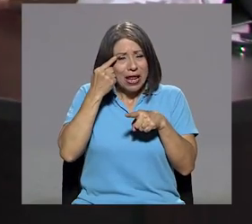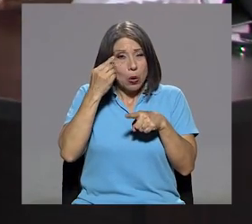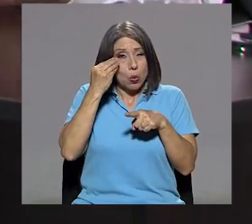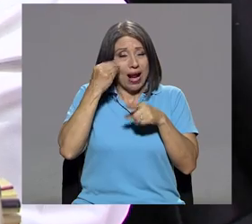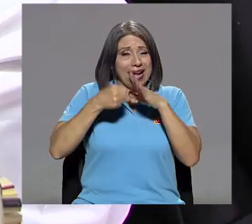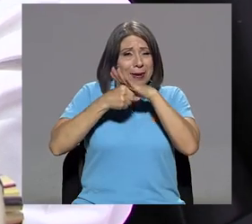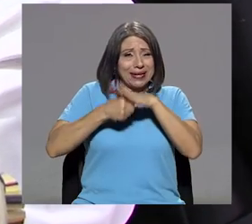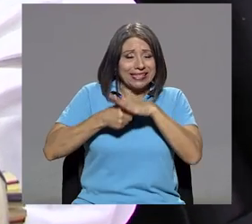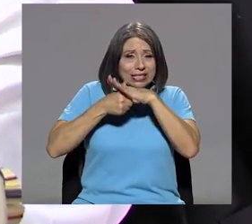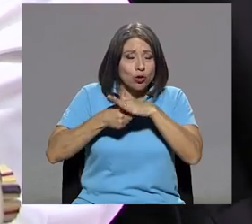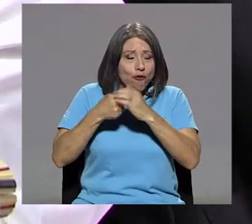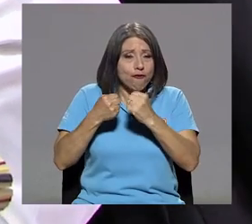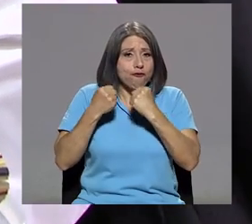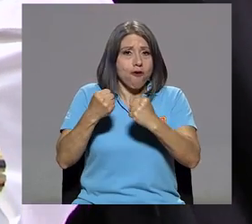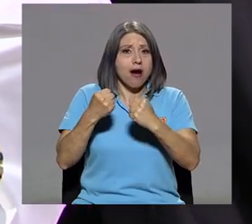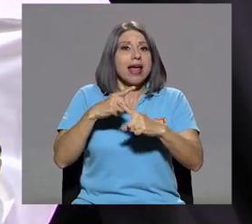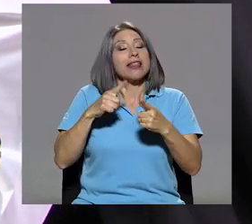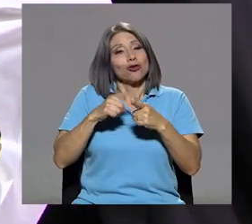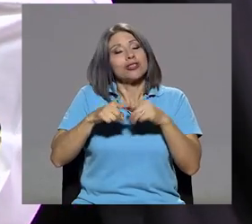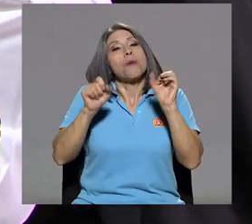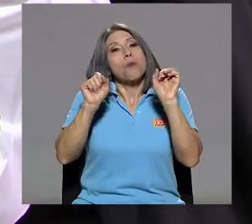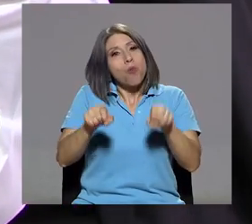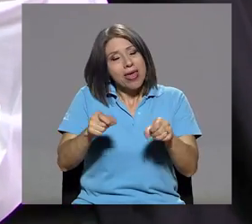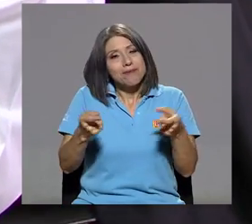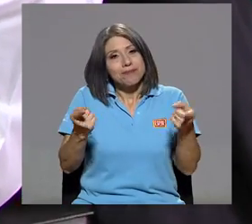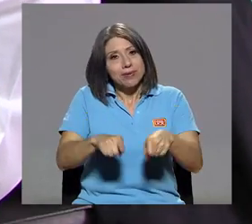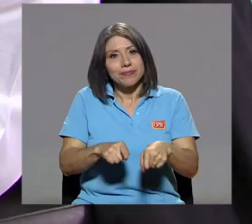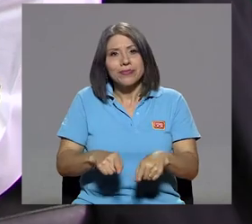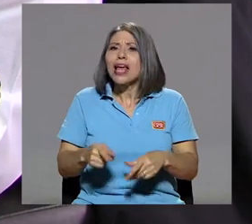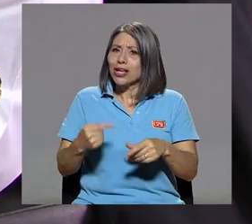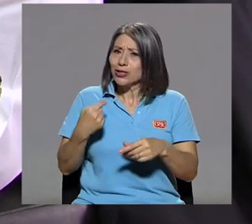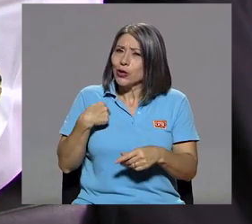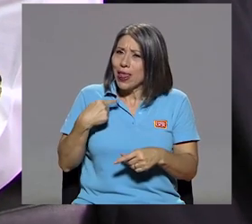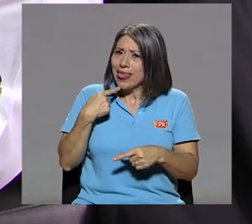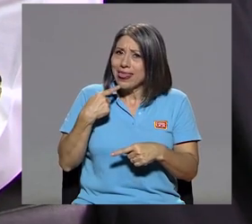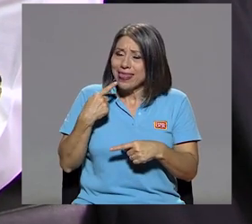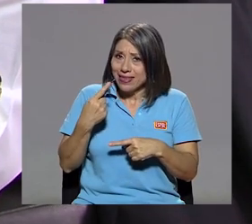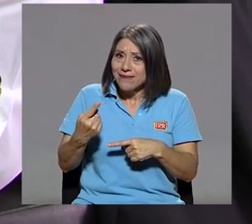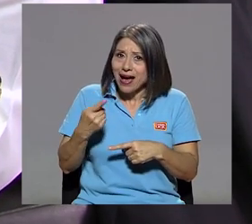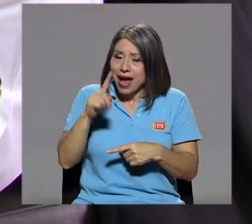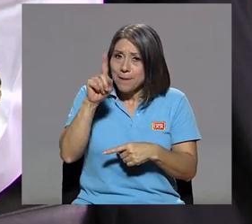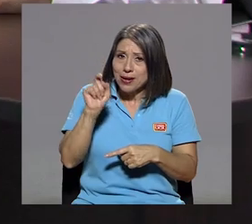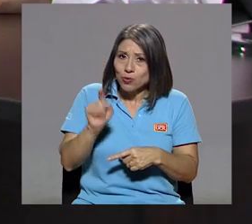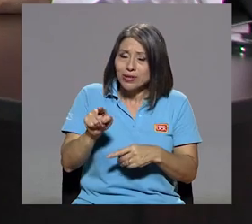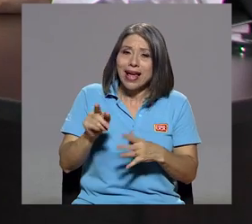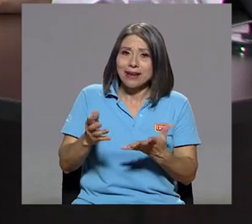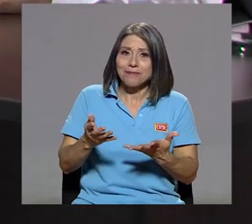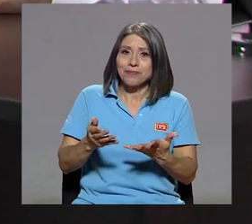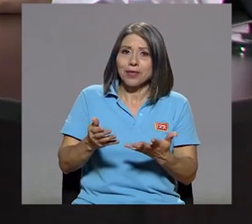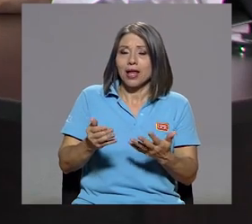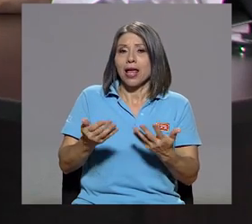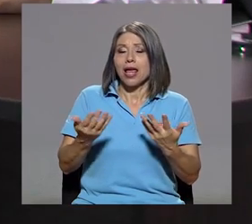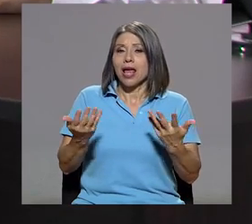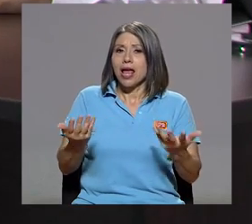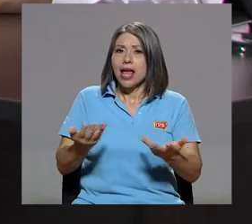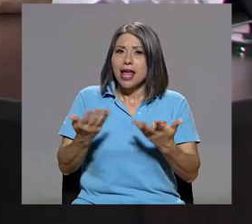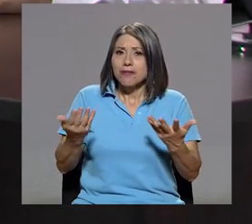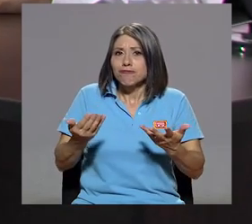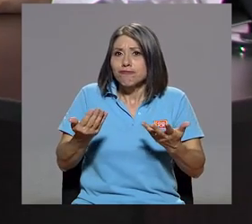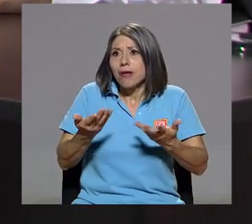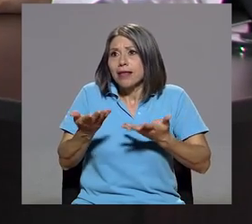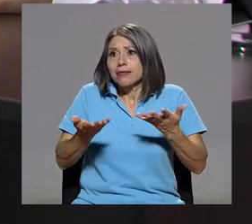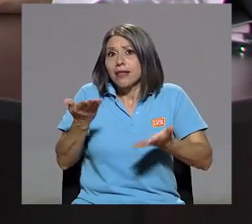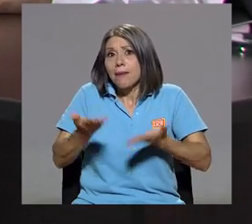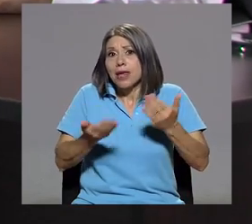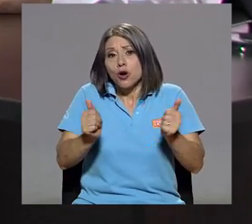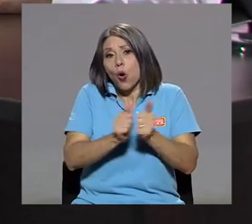hay factores asociados a ese tipo de cosas, ¿verdad? Que vale la pena preguntar, perdón, digamos, sí, con ese otro médico, ¿verdad?